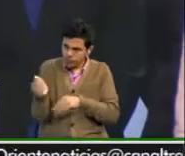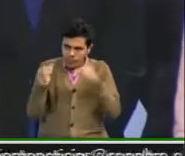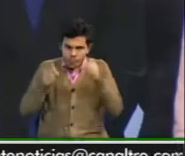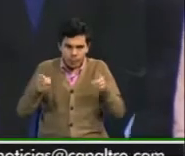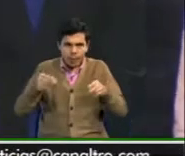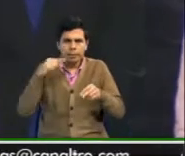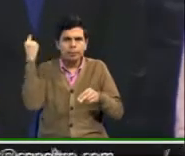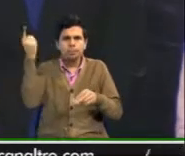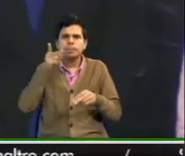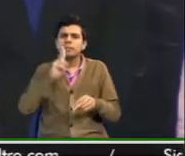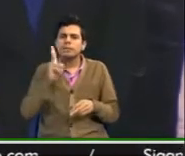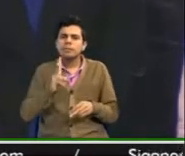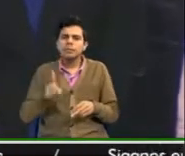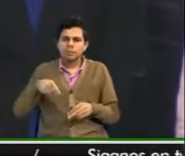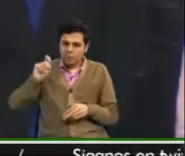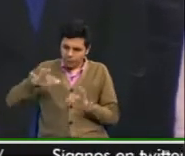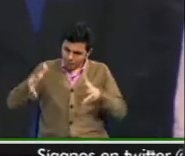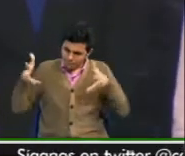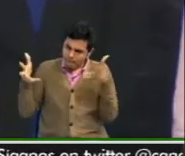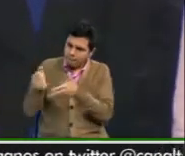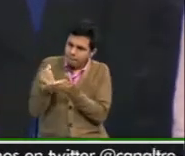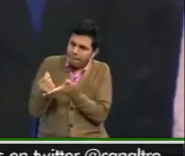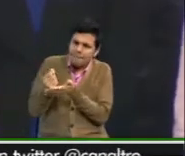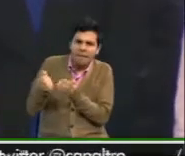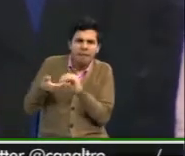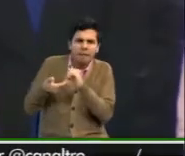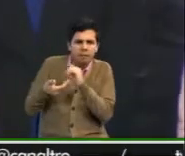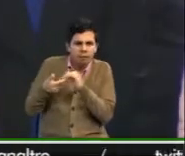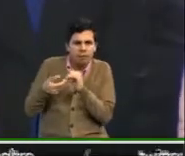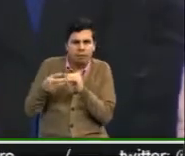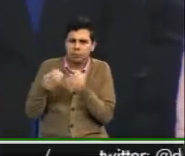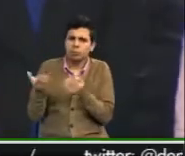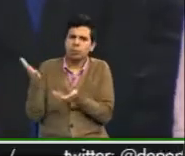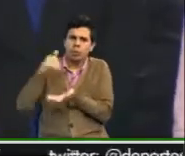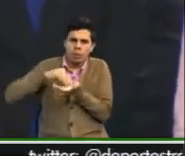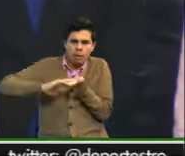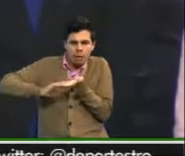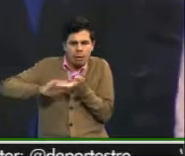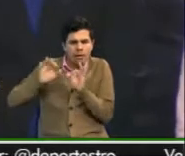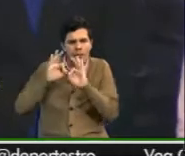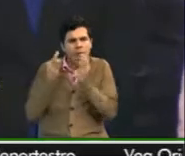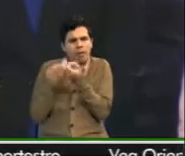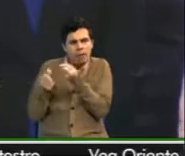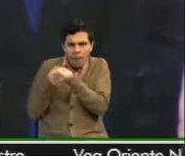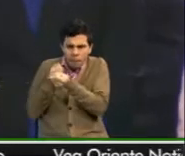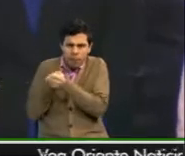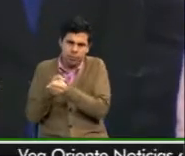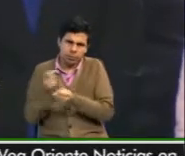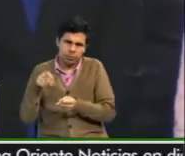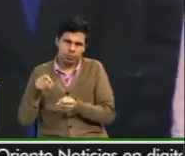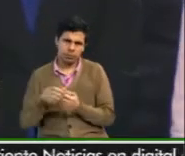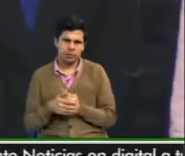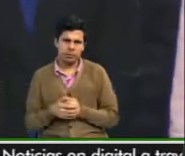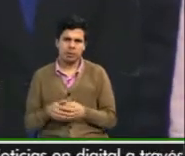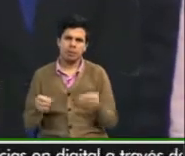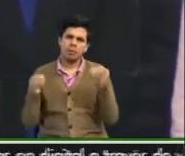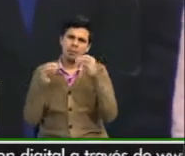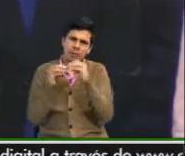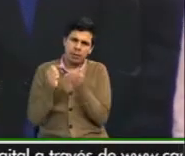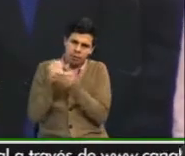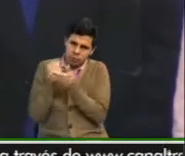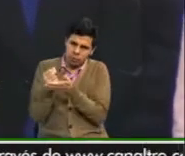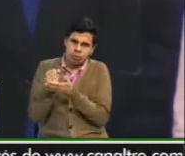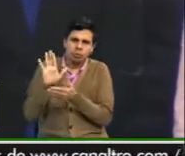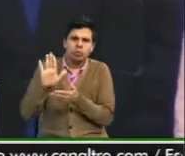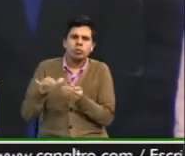autoridades venezolanas faciliten la reunificación de las familias y facilite una recogida